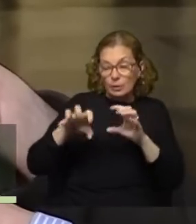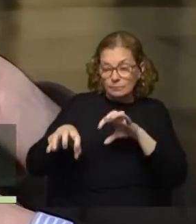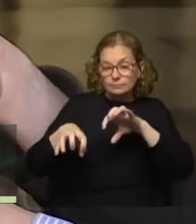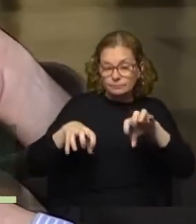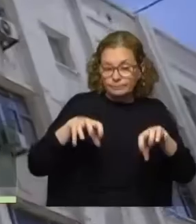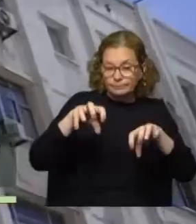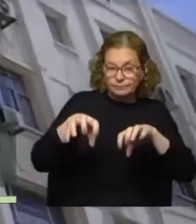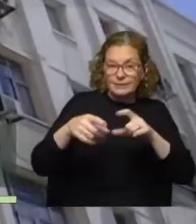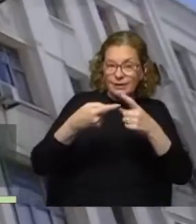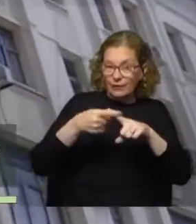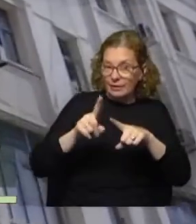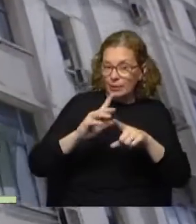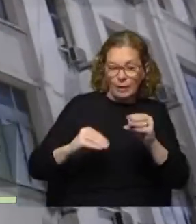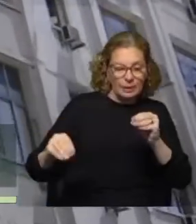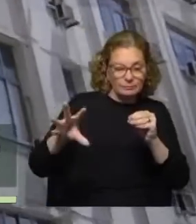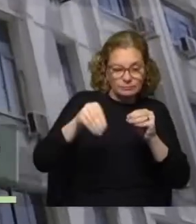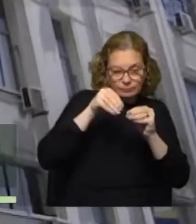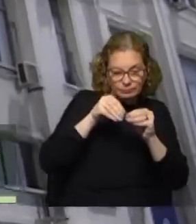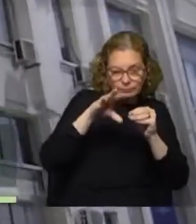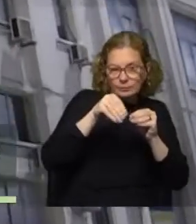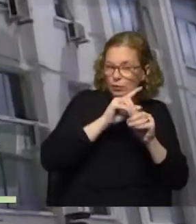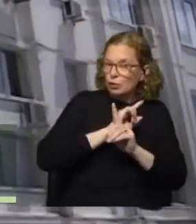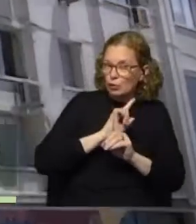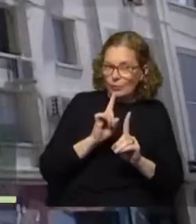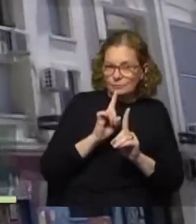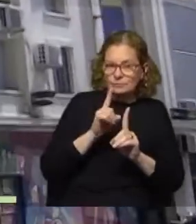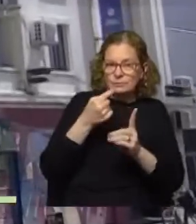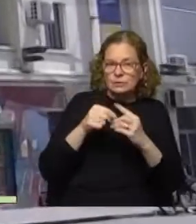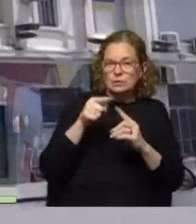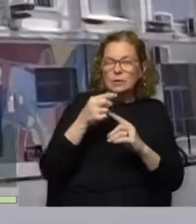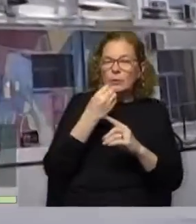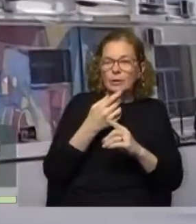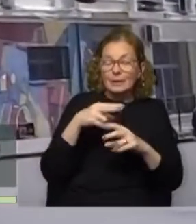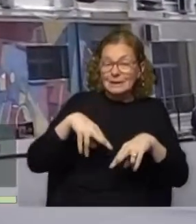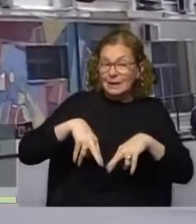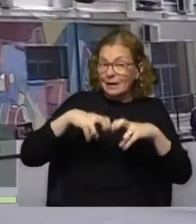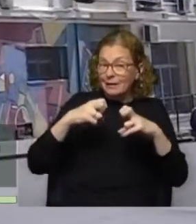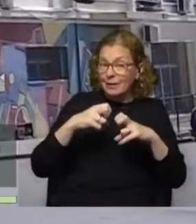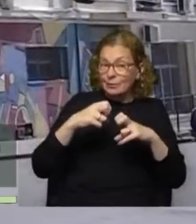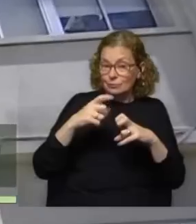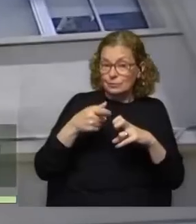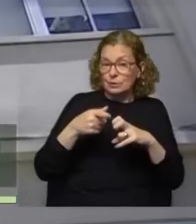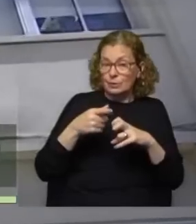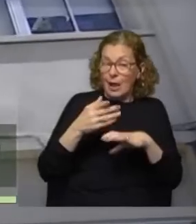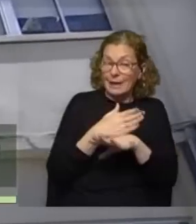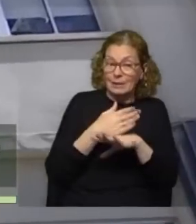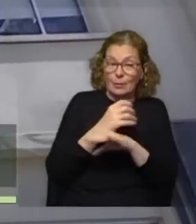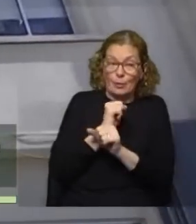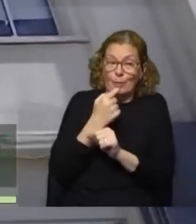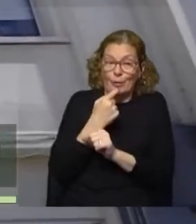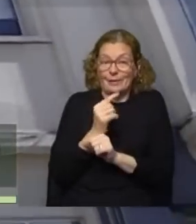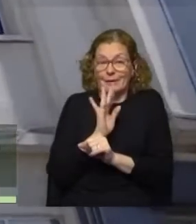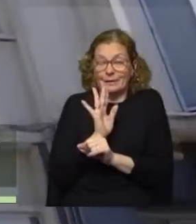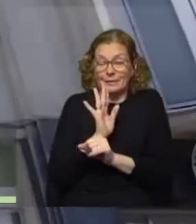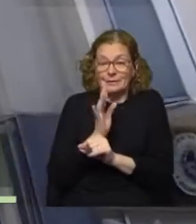ejecutoras que no van a estar comprendidas por esto y bueno y hay que analizarlo es muy muy prematuro por ahora